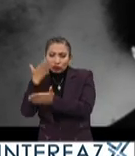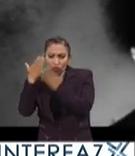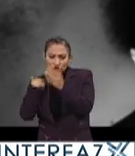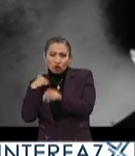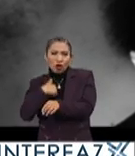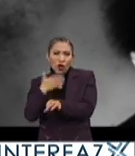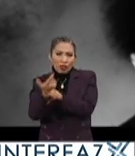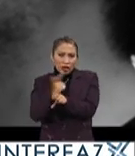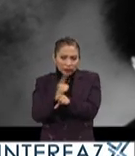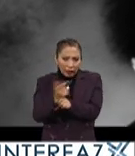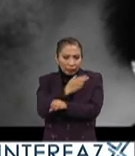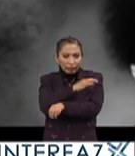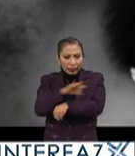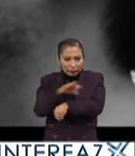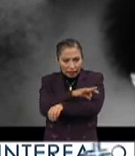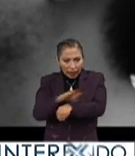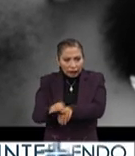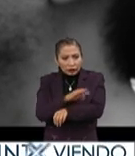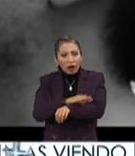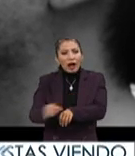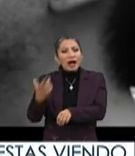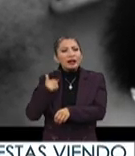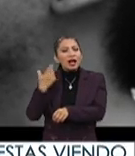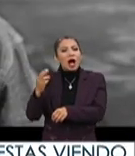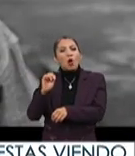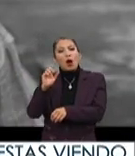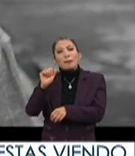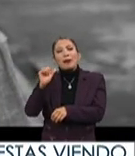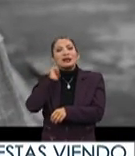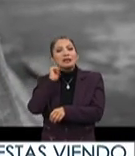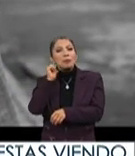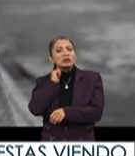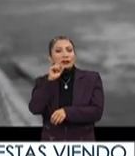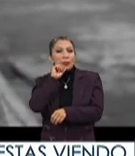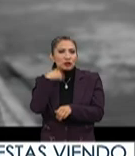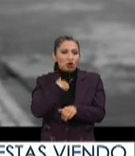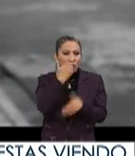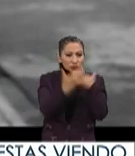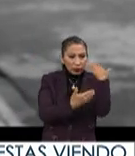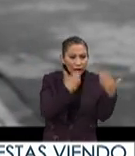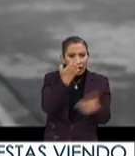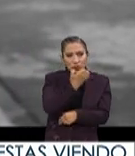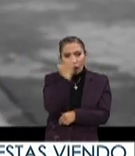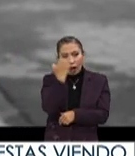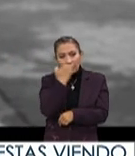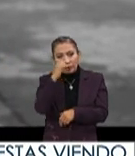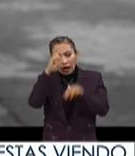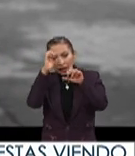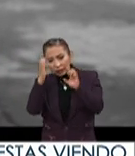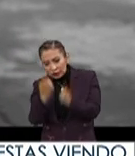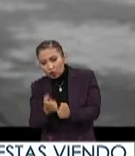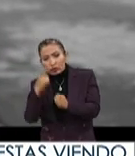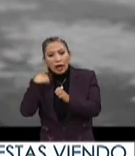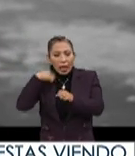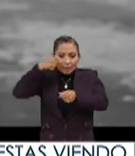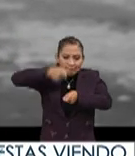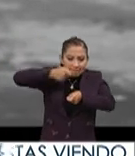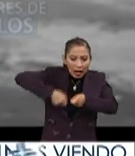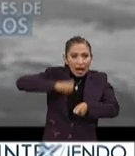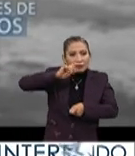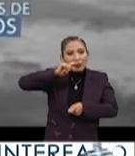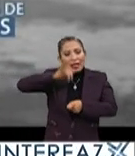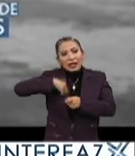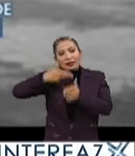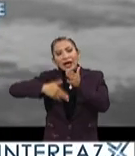una licenciatura en diseño en la UAM Azcapotzalco y también cuento con estudios en la Escuela de Escultura, Pintura y Grabado La Esmeralda y en